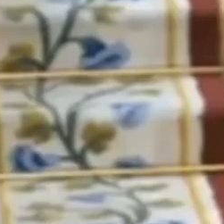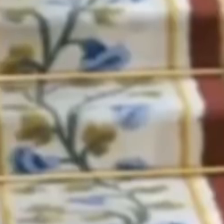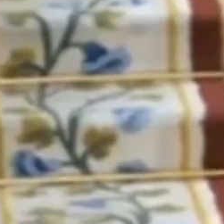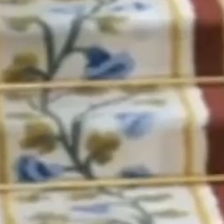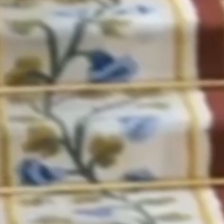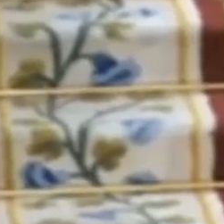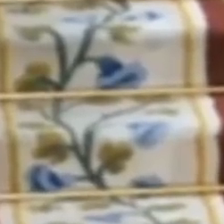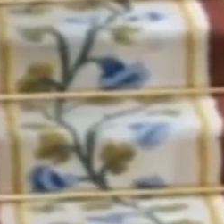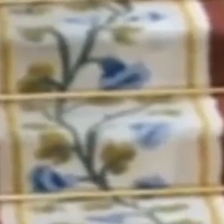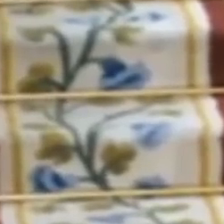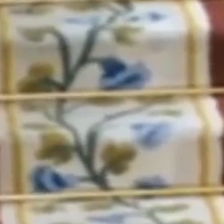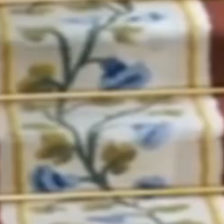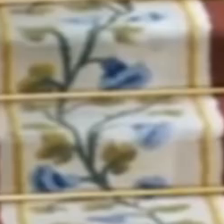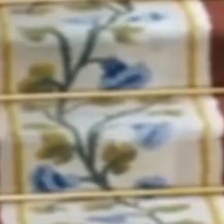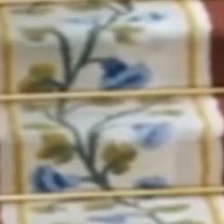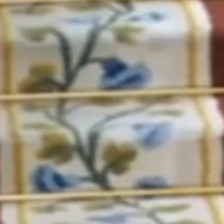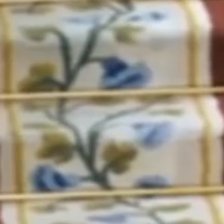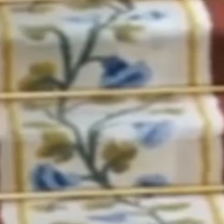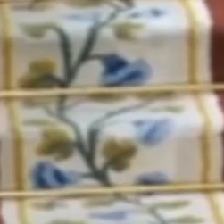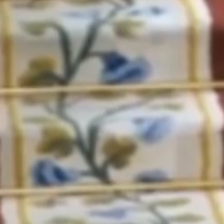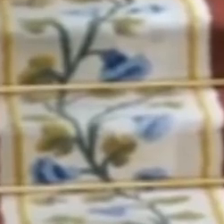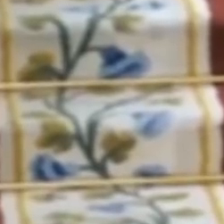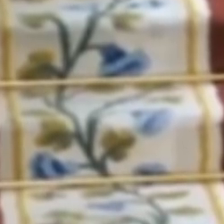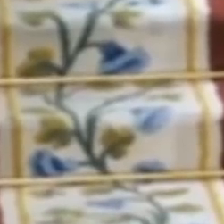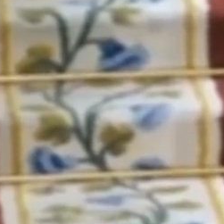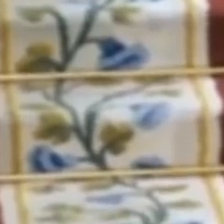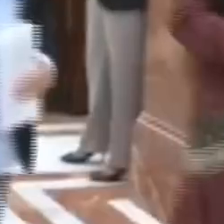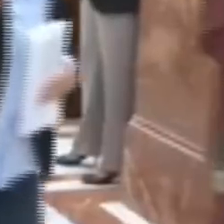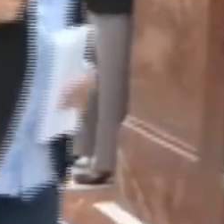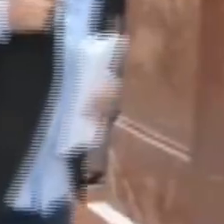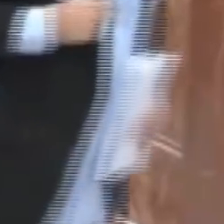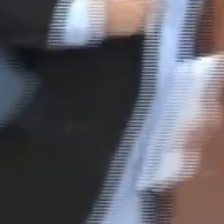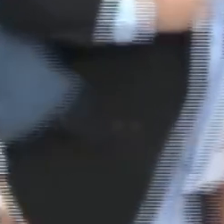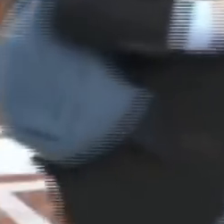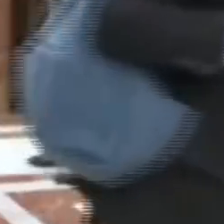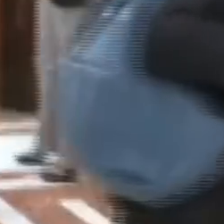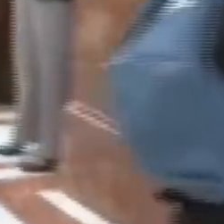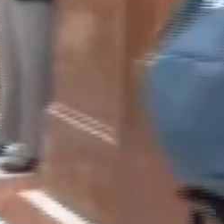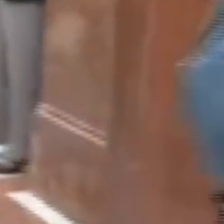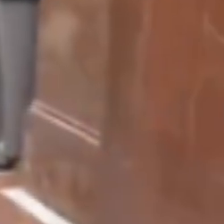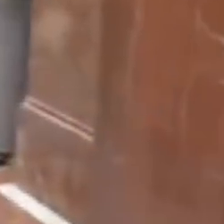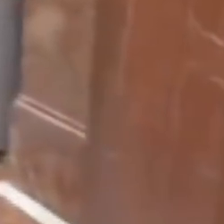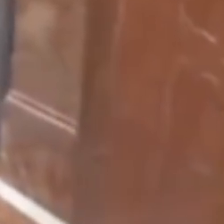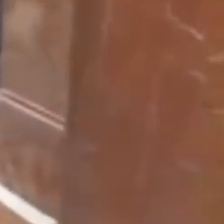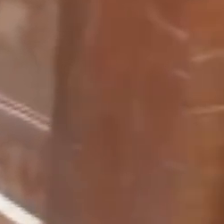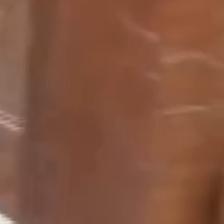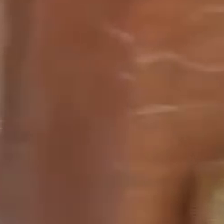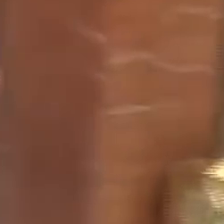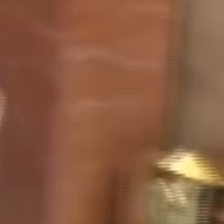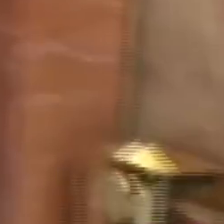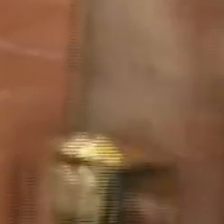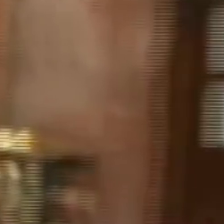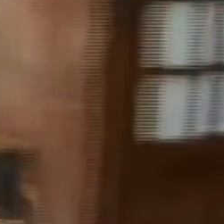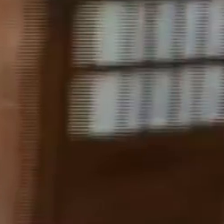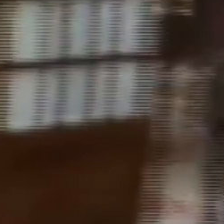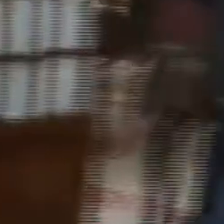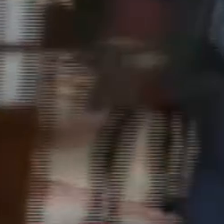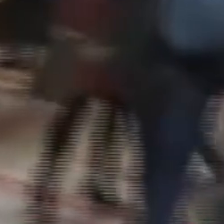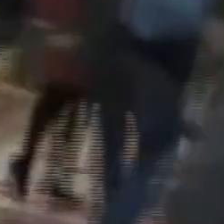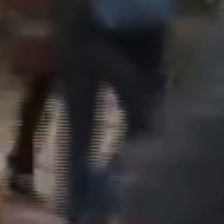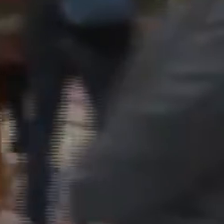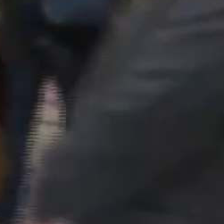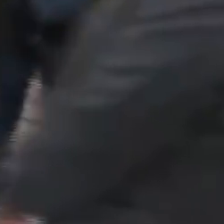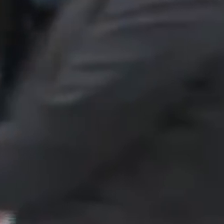Él deja sobre la mesa algún factor externo que él puede entender, claro, que ha influido en esto. Yo voy a poner el factor interno. Vamos a